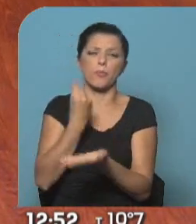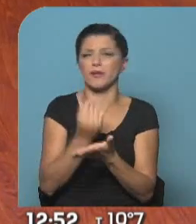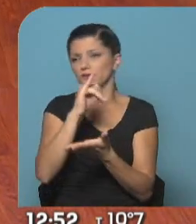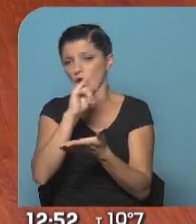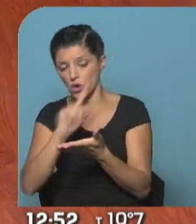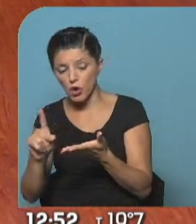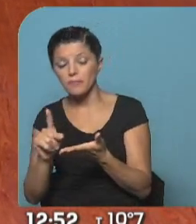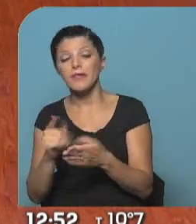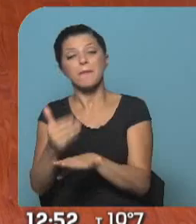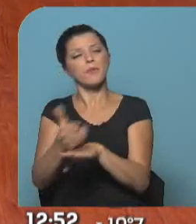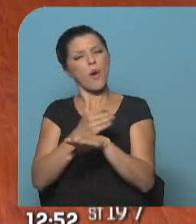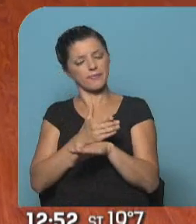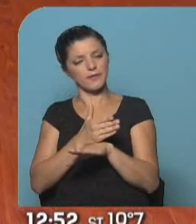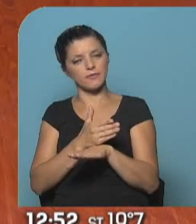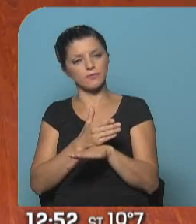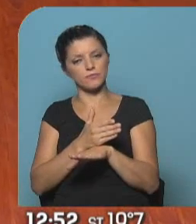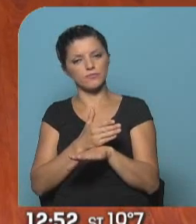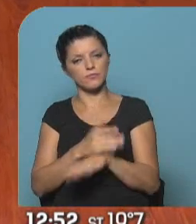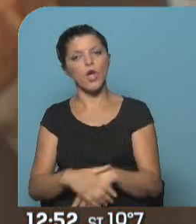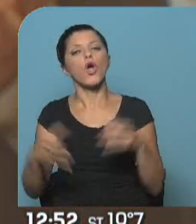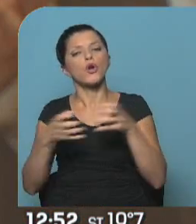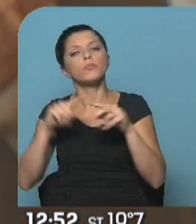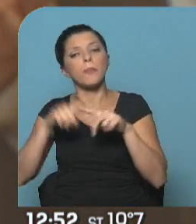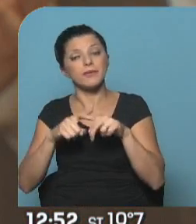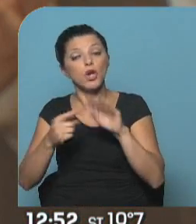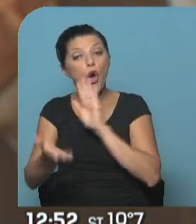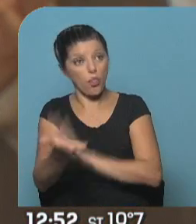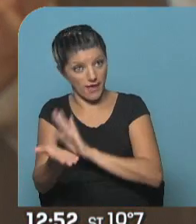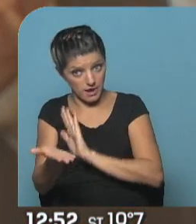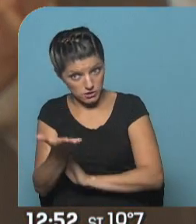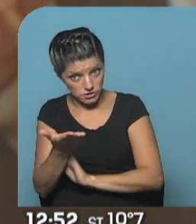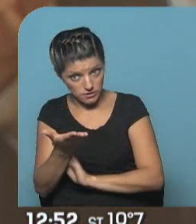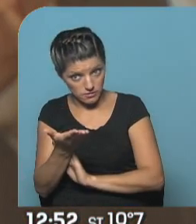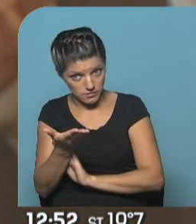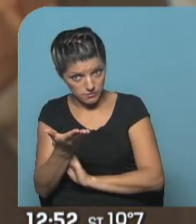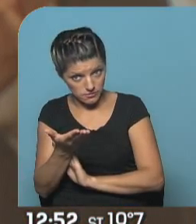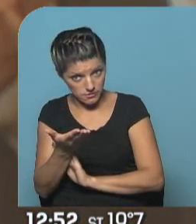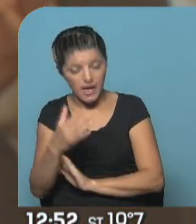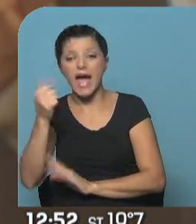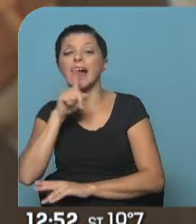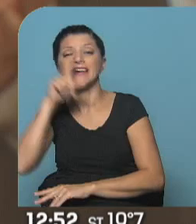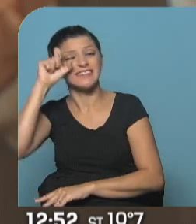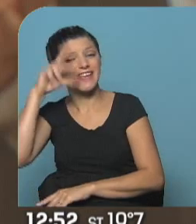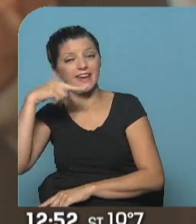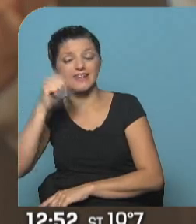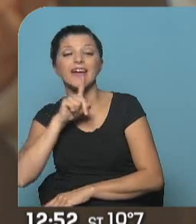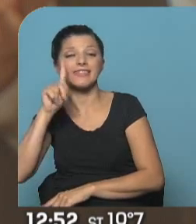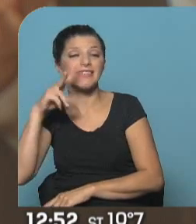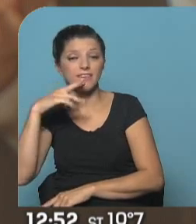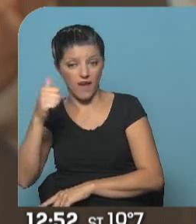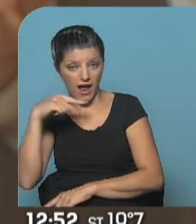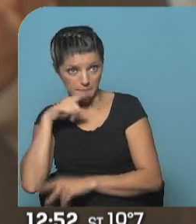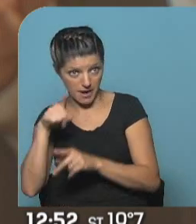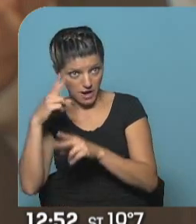resultado sorprendentemente bueno que obtuvo la extrema derecha en Alemania, el Partido Alternativa por Alemania. Entonces mi pregunta es, más allá de la cuestión superestructural, es decir,